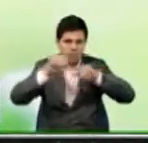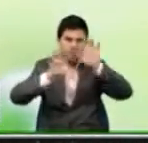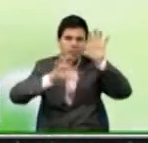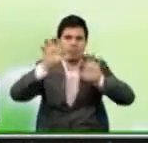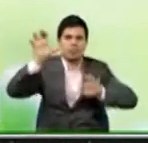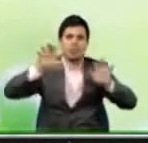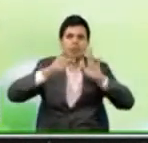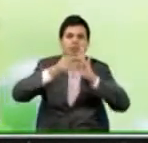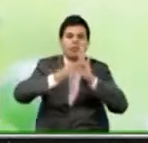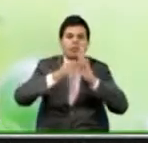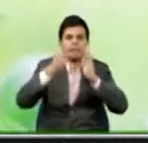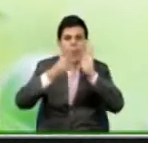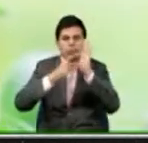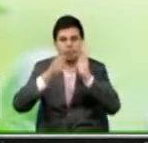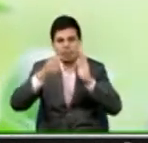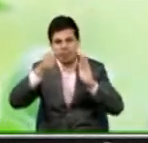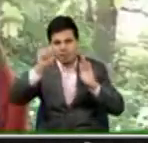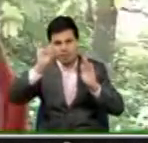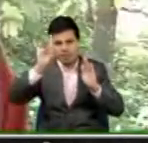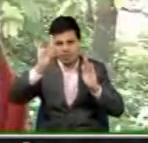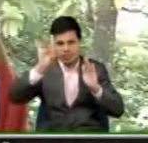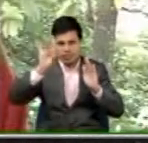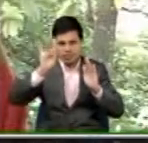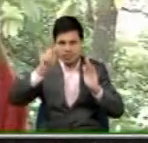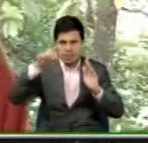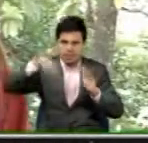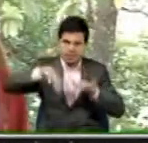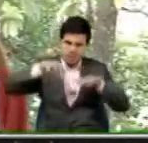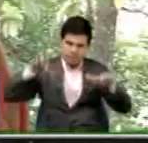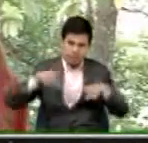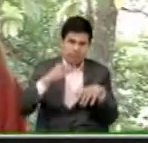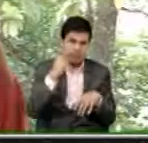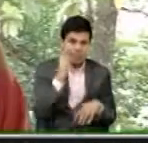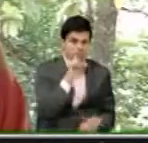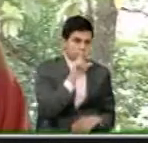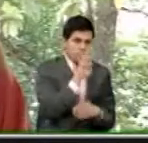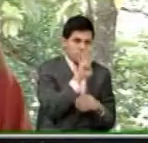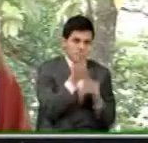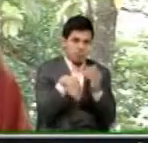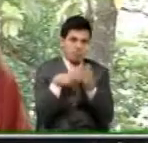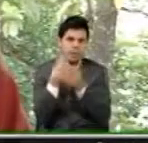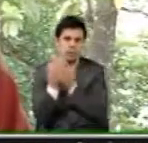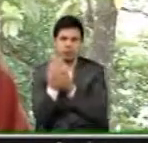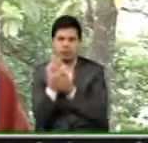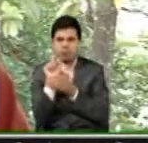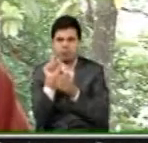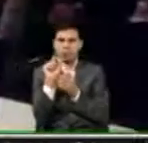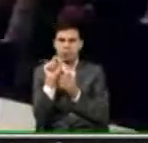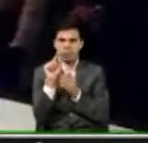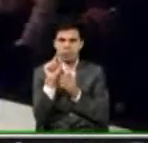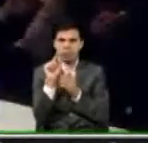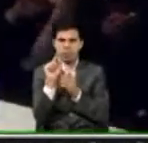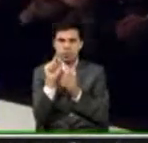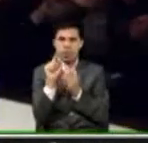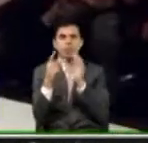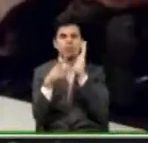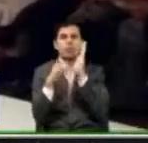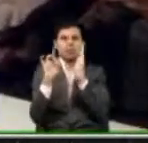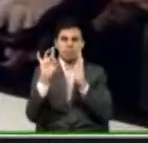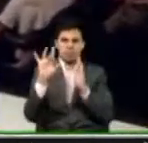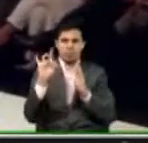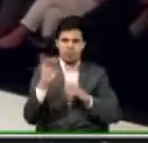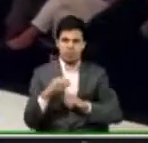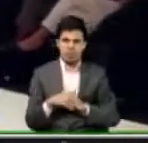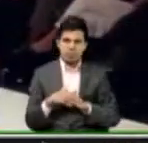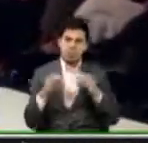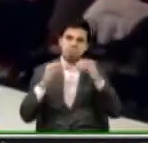Bodas 2015, el evento que se realizará de julio 9 al 11 de 2015. Además de eso, se